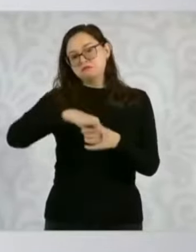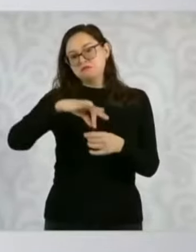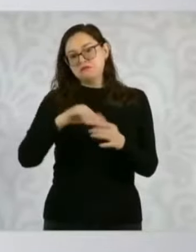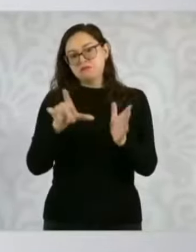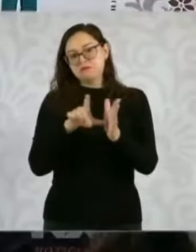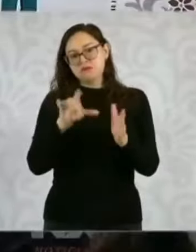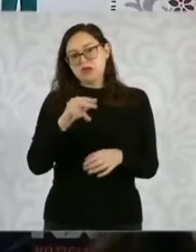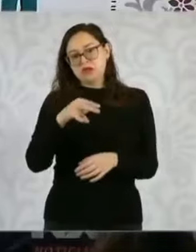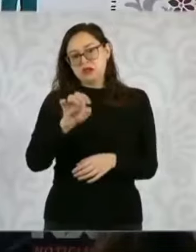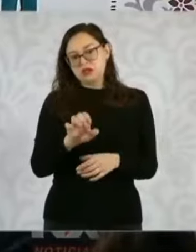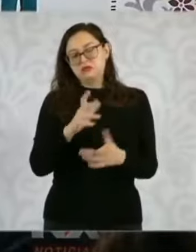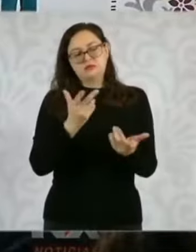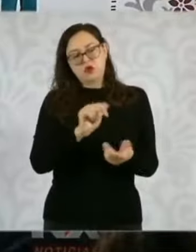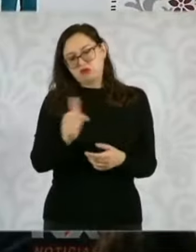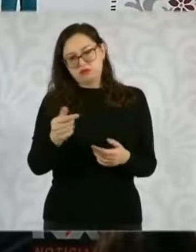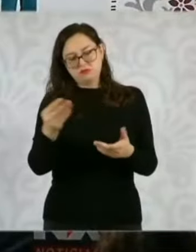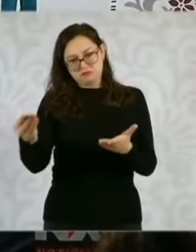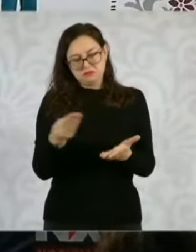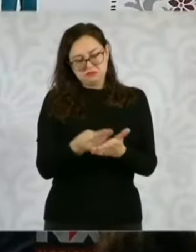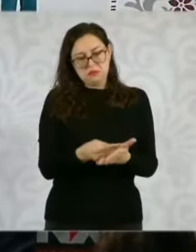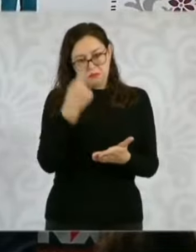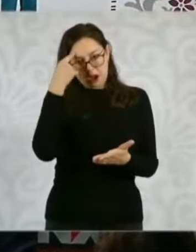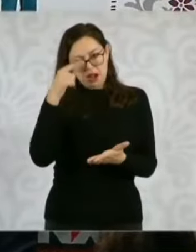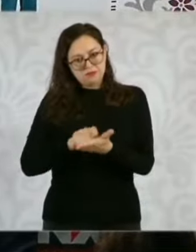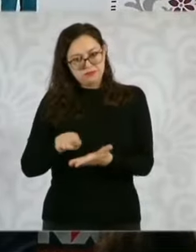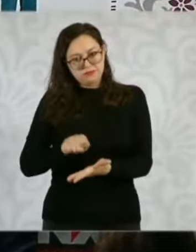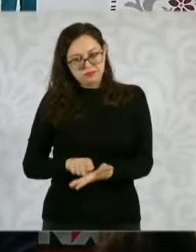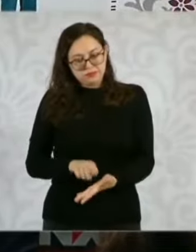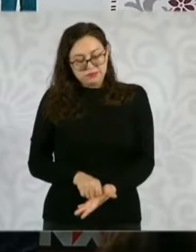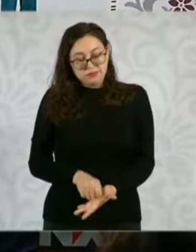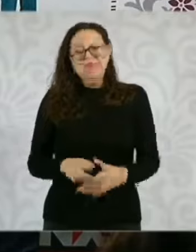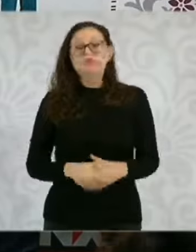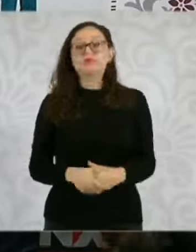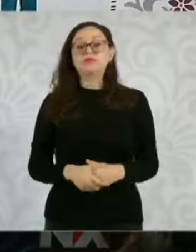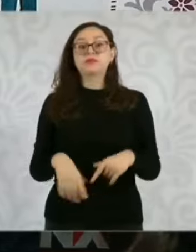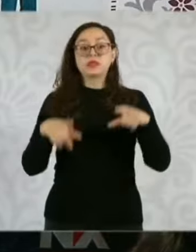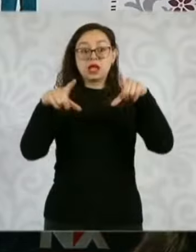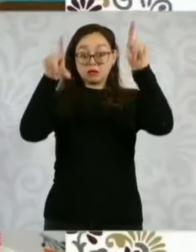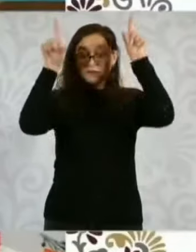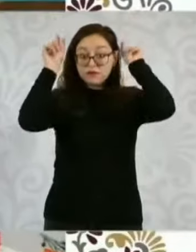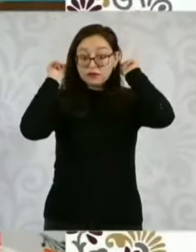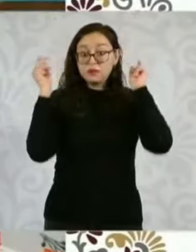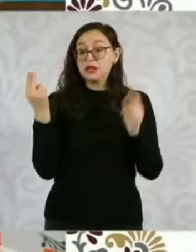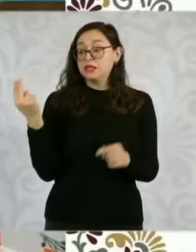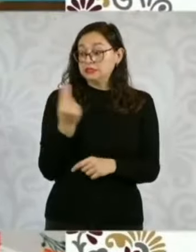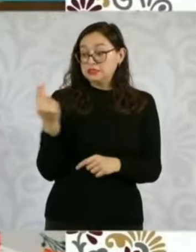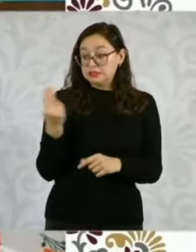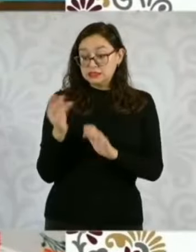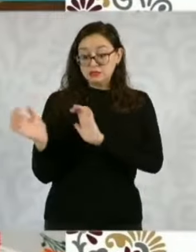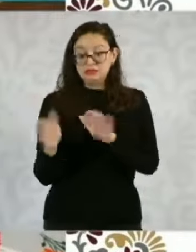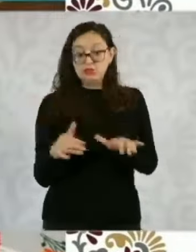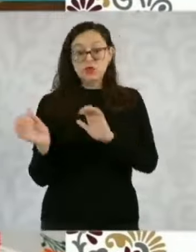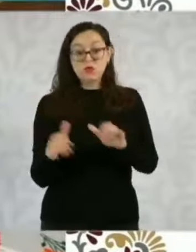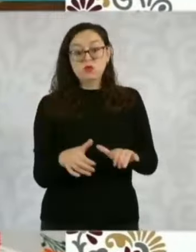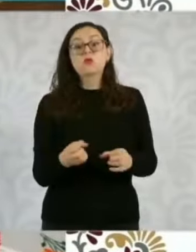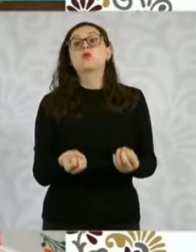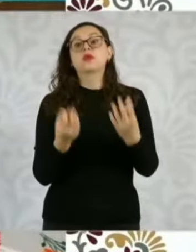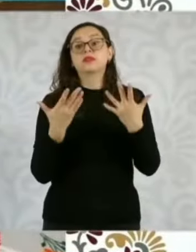correcta. Adelante. Respecto a las enfermeras, son 21,500 enfermeras que se tiene planeado